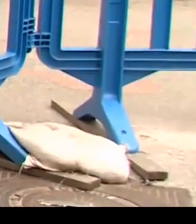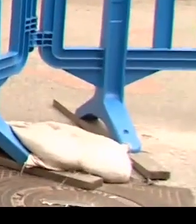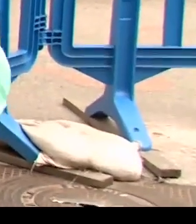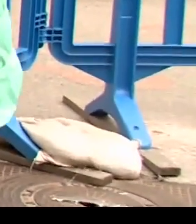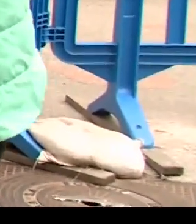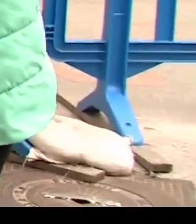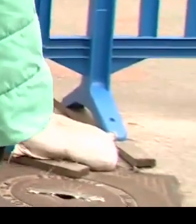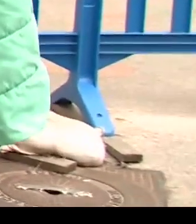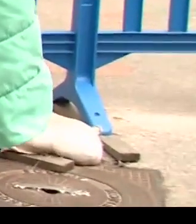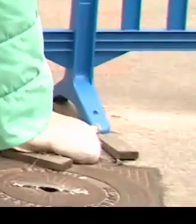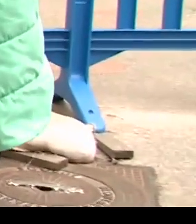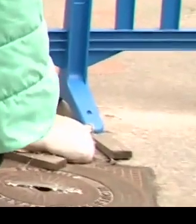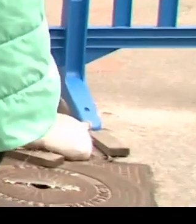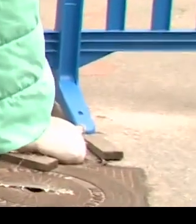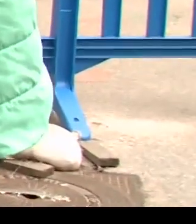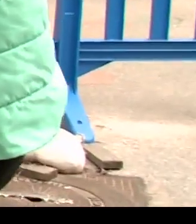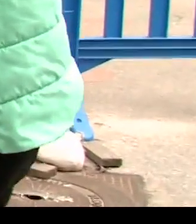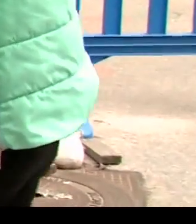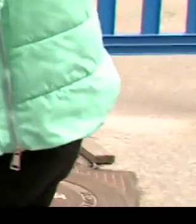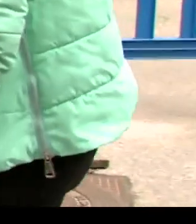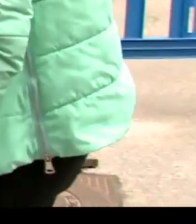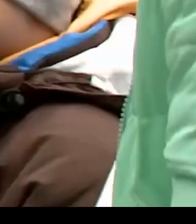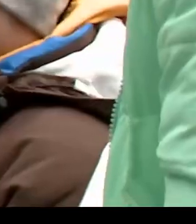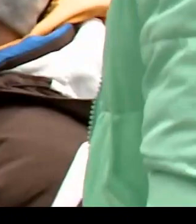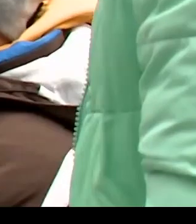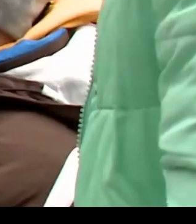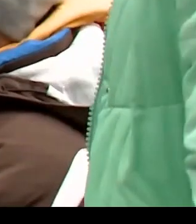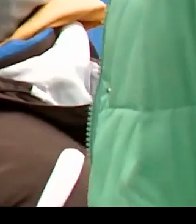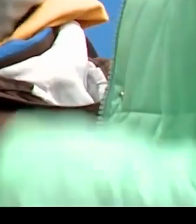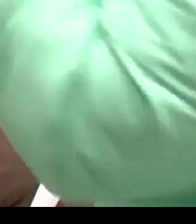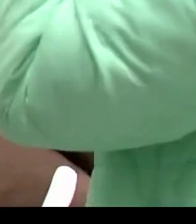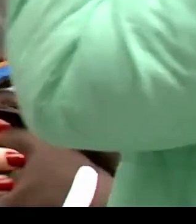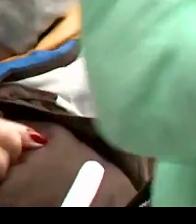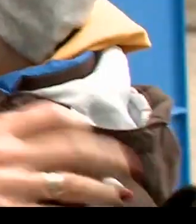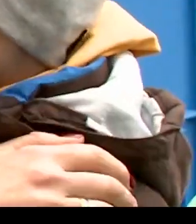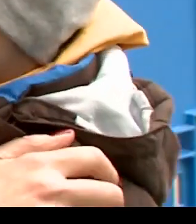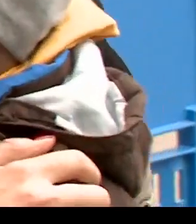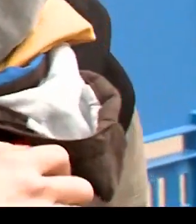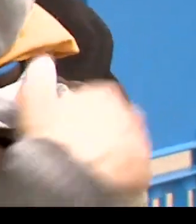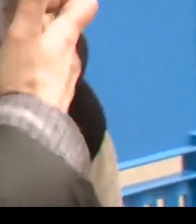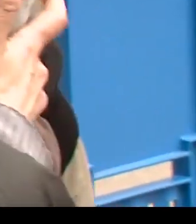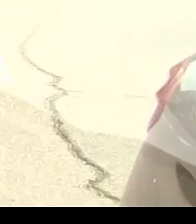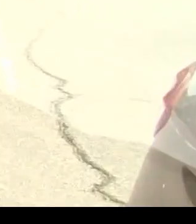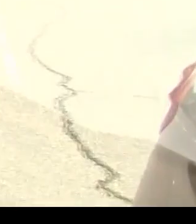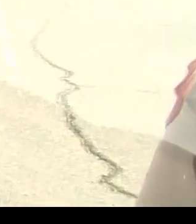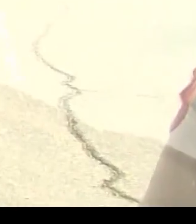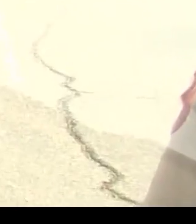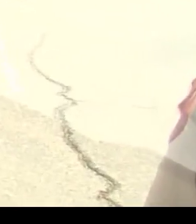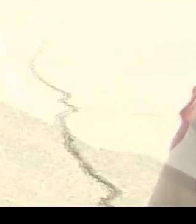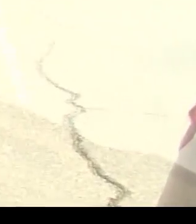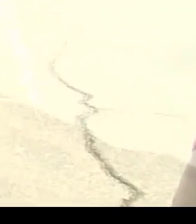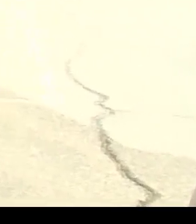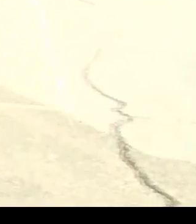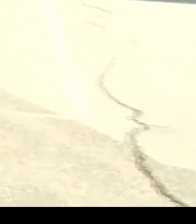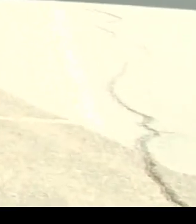Es el reencuentro de una familia ucraniana en Burgos tras escapar de la invasión rusa. Han sido muchos días de incertidumbre, pero Nadia ya